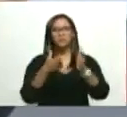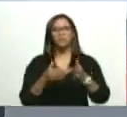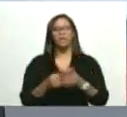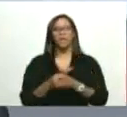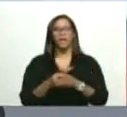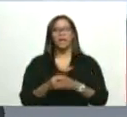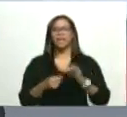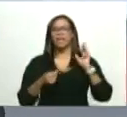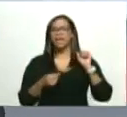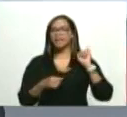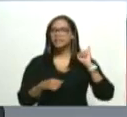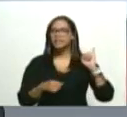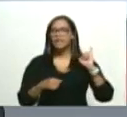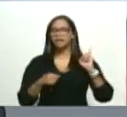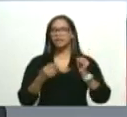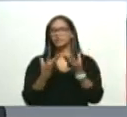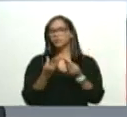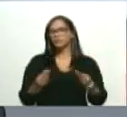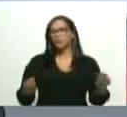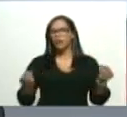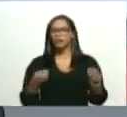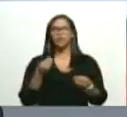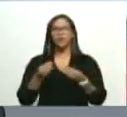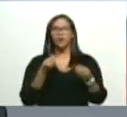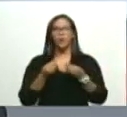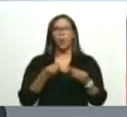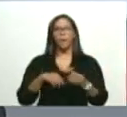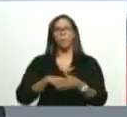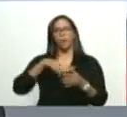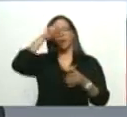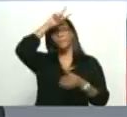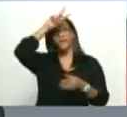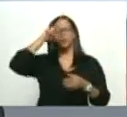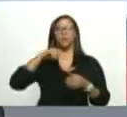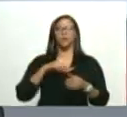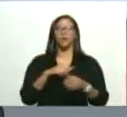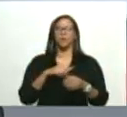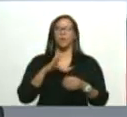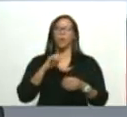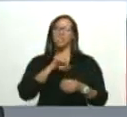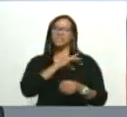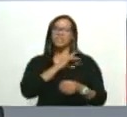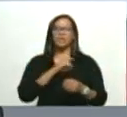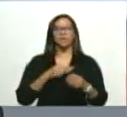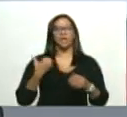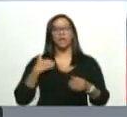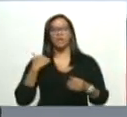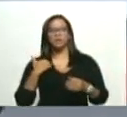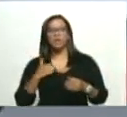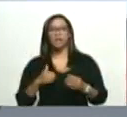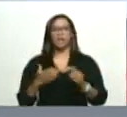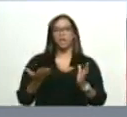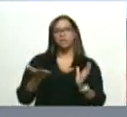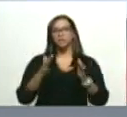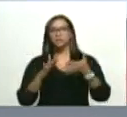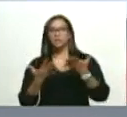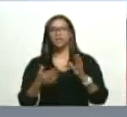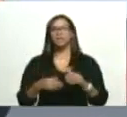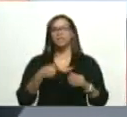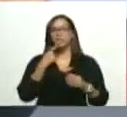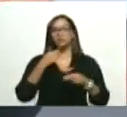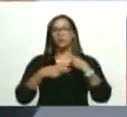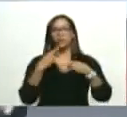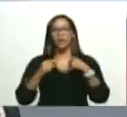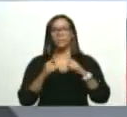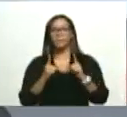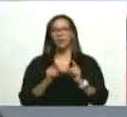izquierda tibia, que es algo así como Pedro Castillo en Perú, Boric en Chile o Alberto Fernández en Argentina, que dicen que son de izquierda pero no se